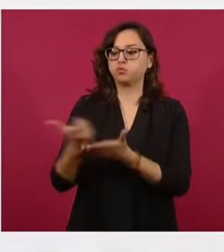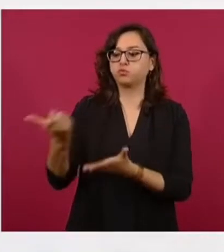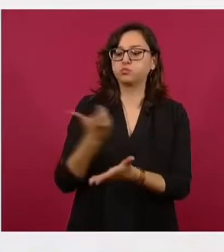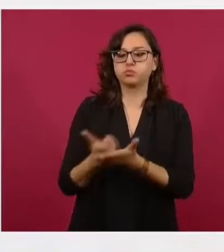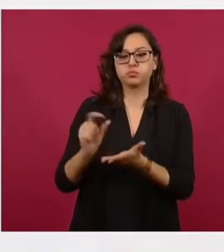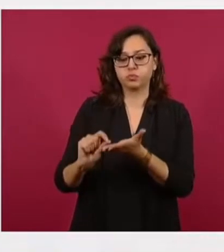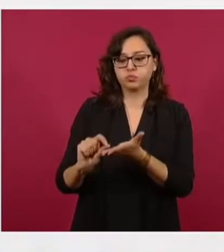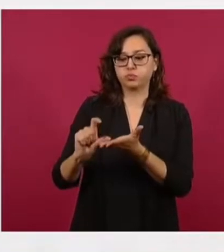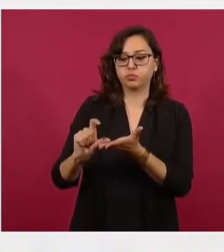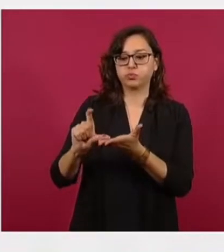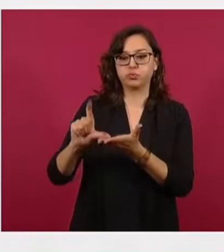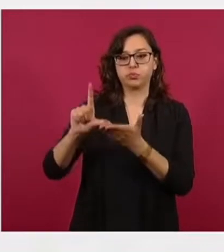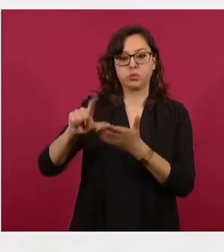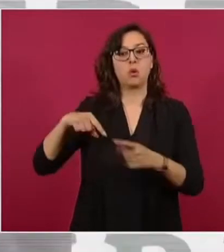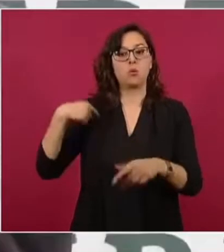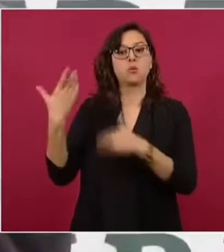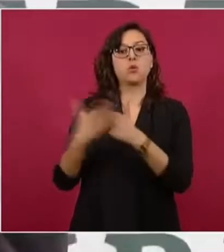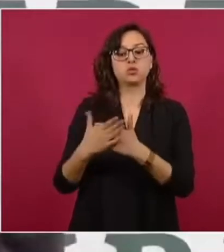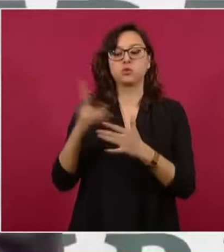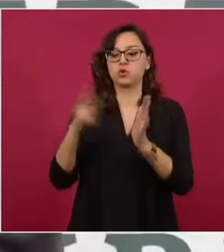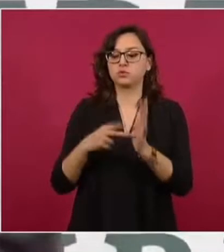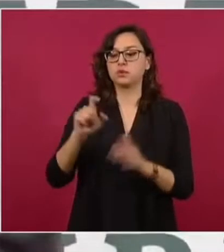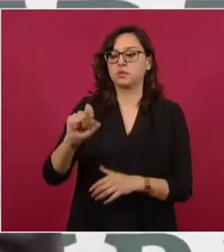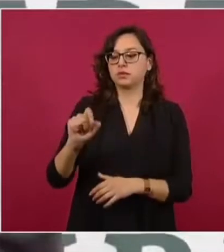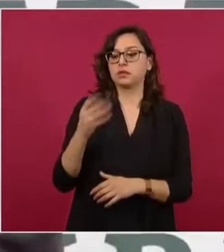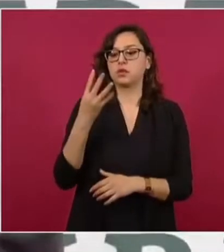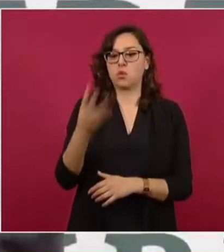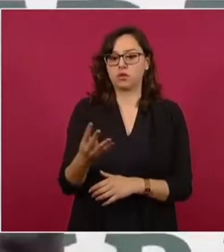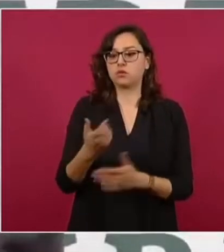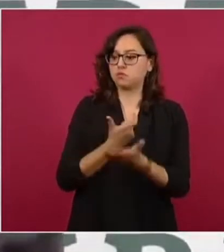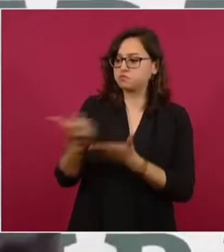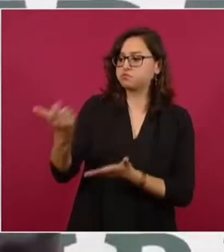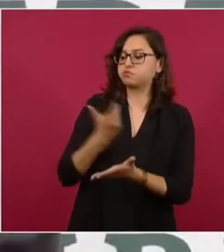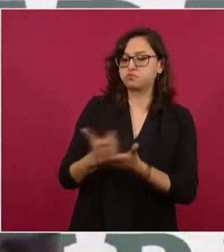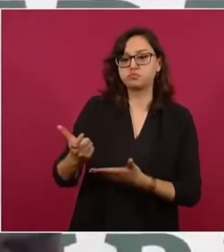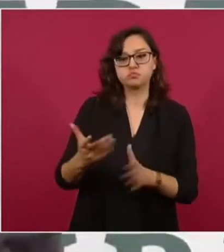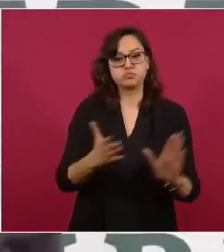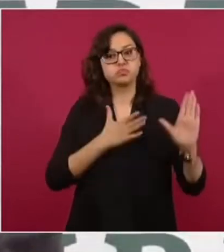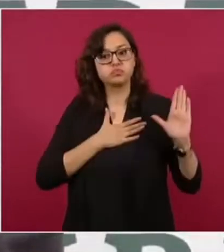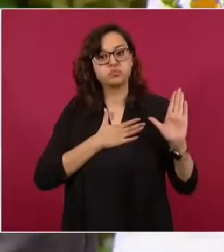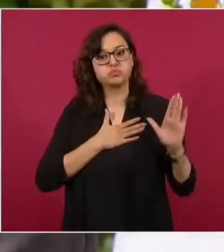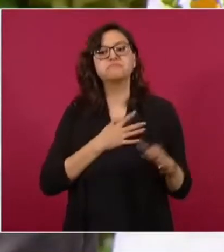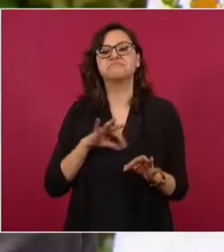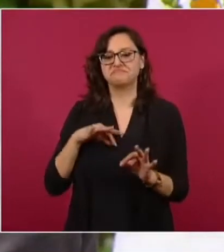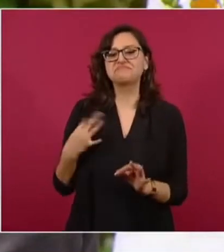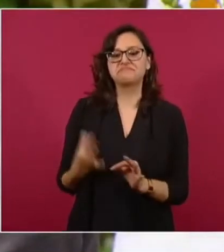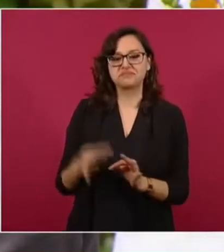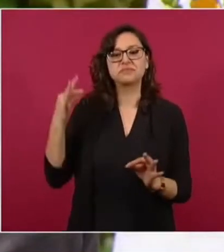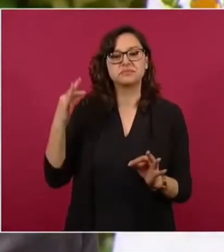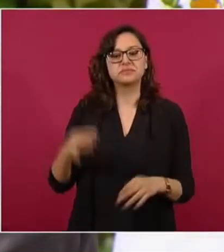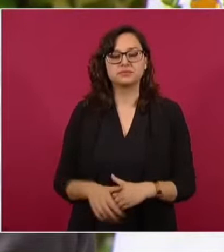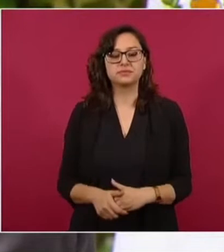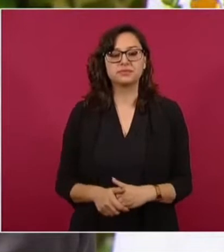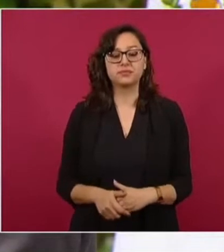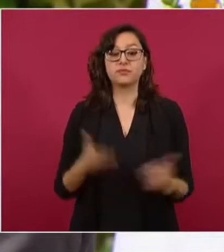al inicio de 2024. Hoy puedo decir que estamos cumpliendo.